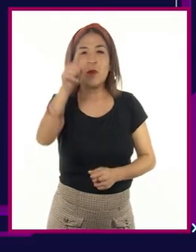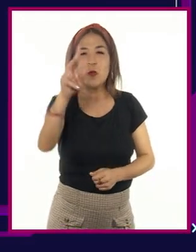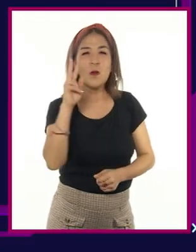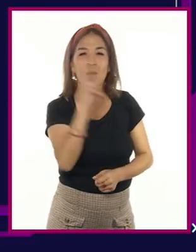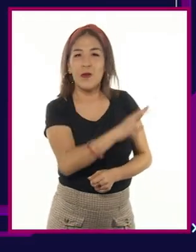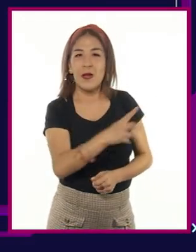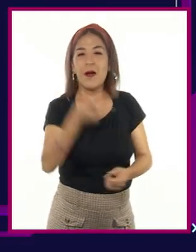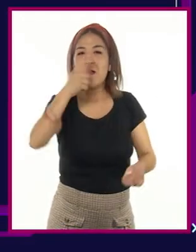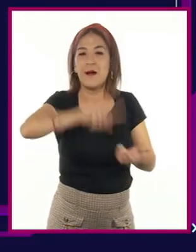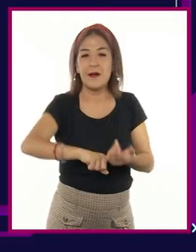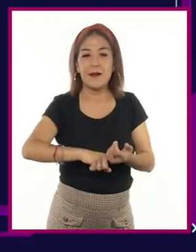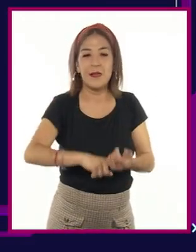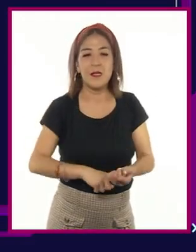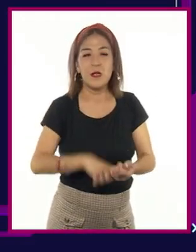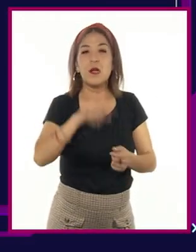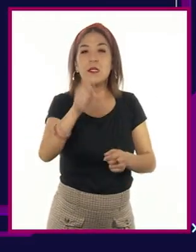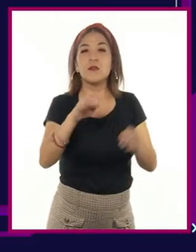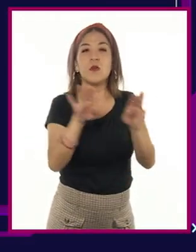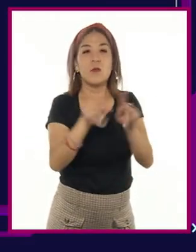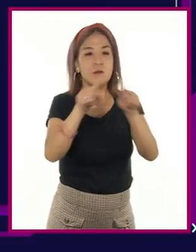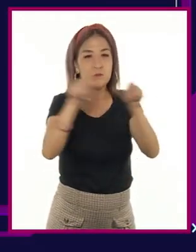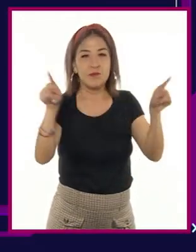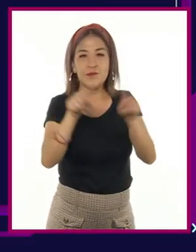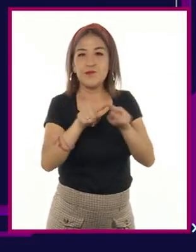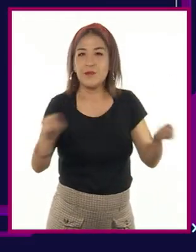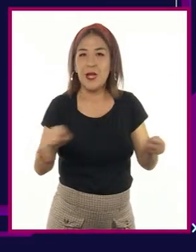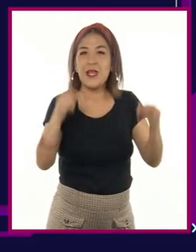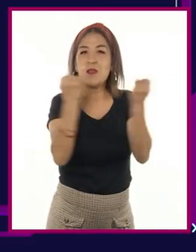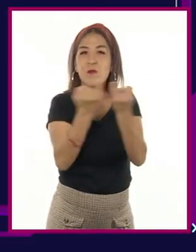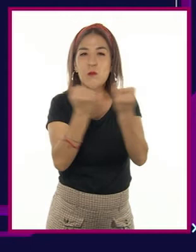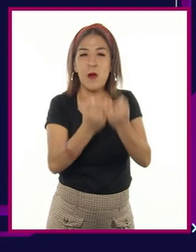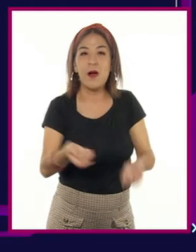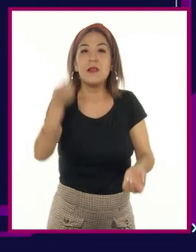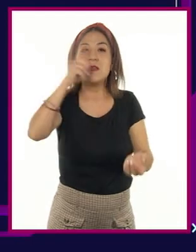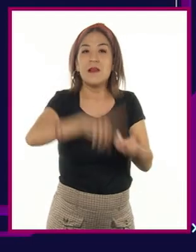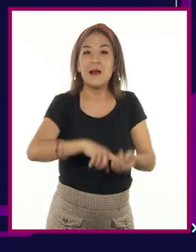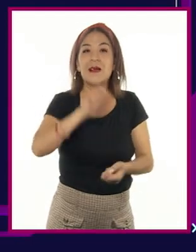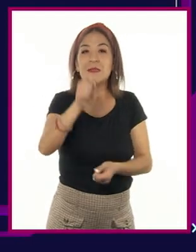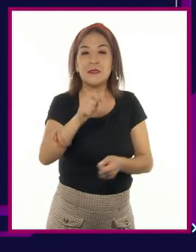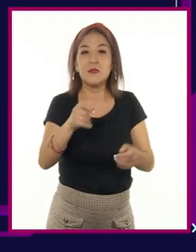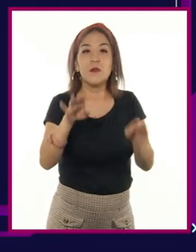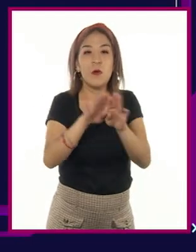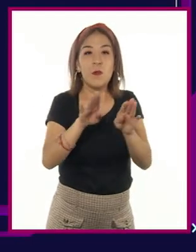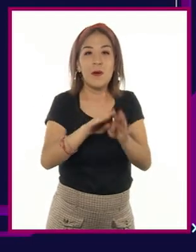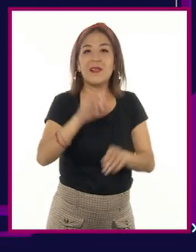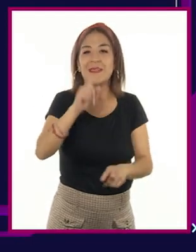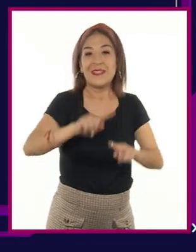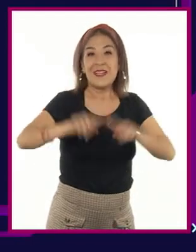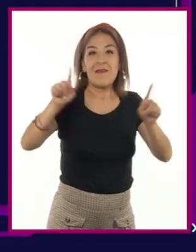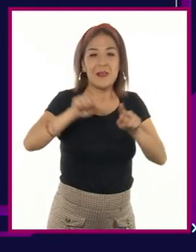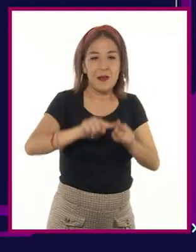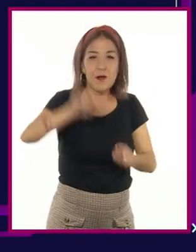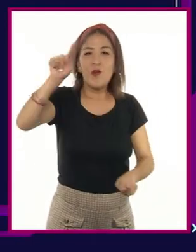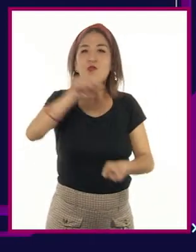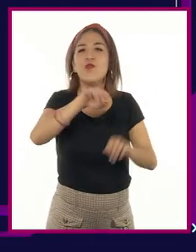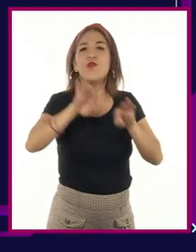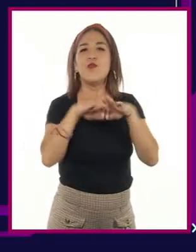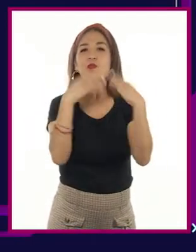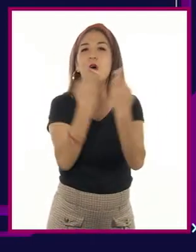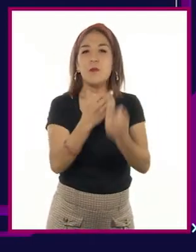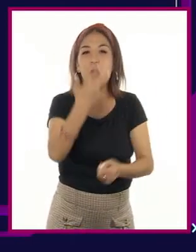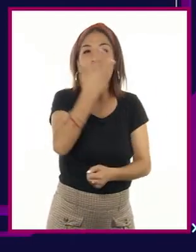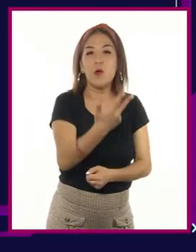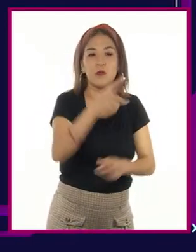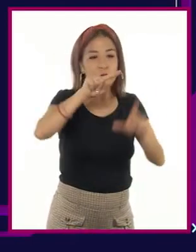que se tienen dos segmentos paralelos con un segmento que al ser secante con ellos forma ocho